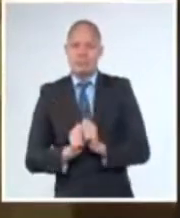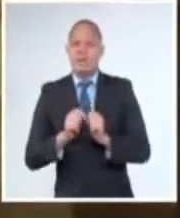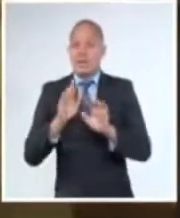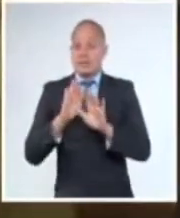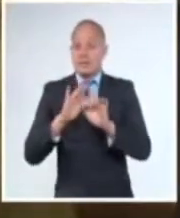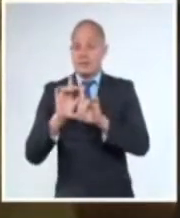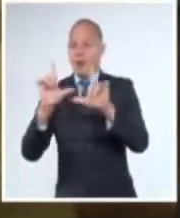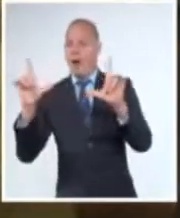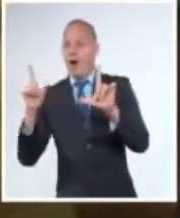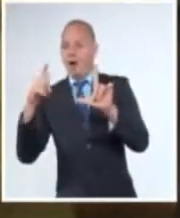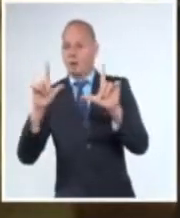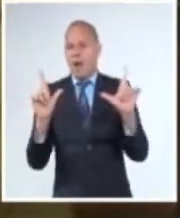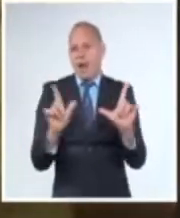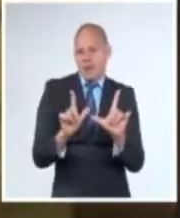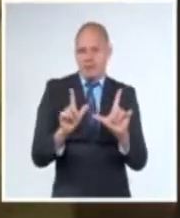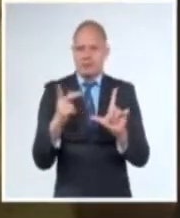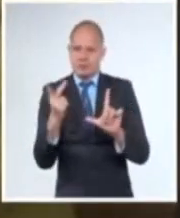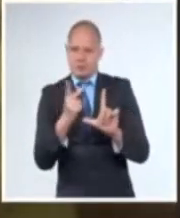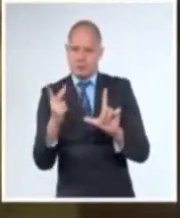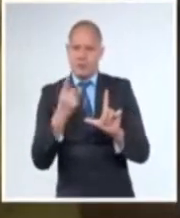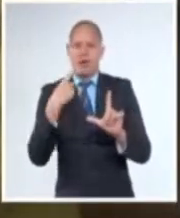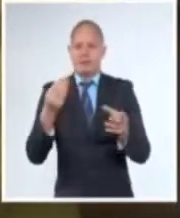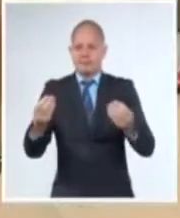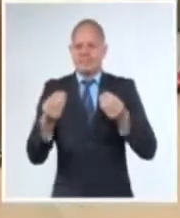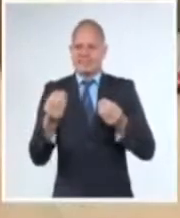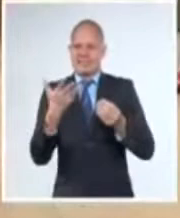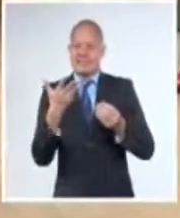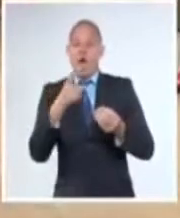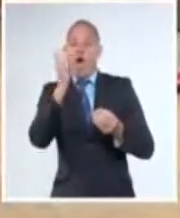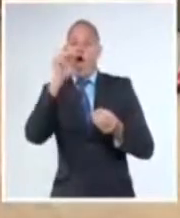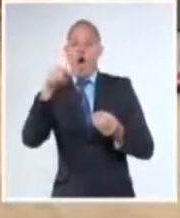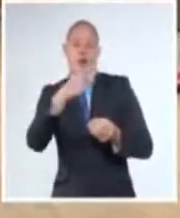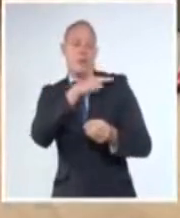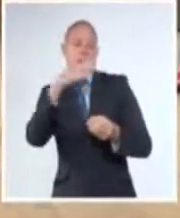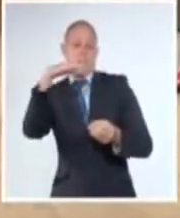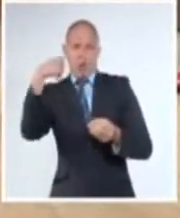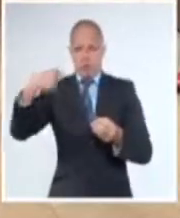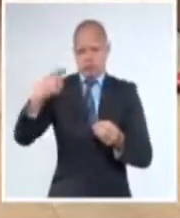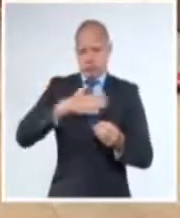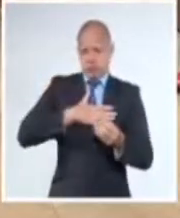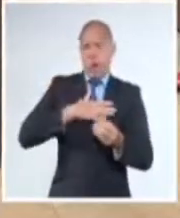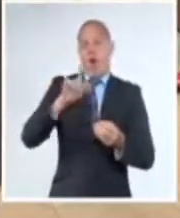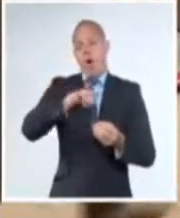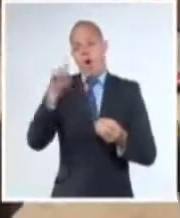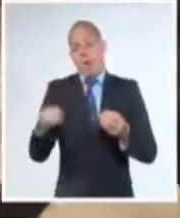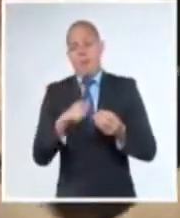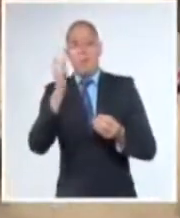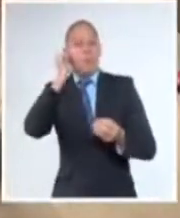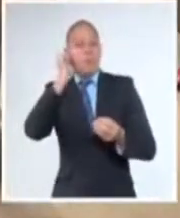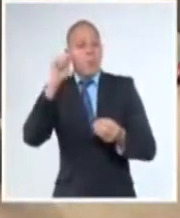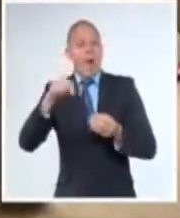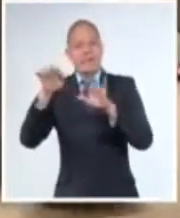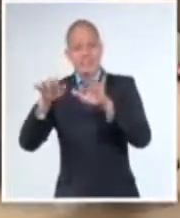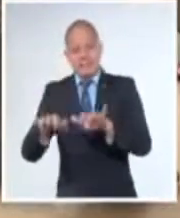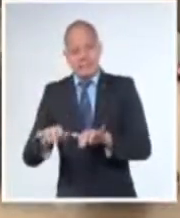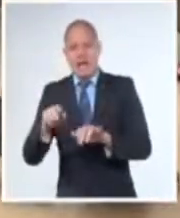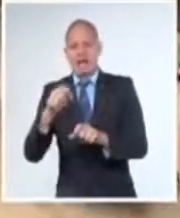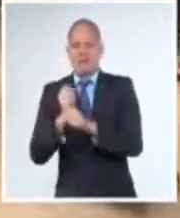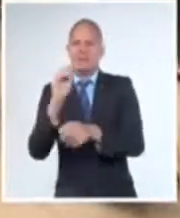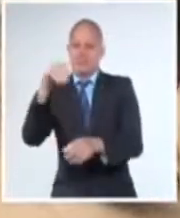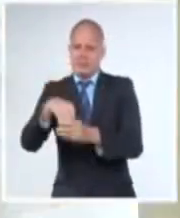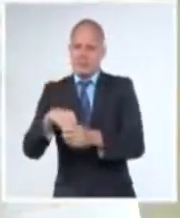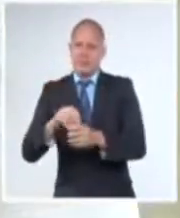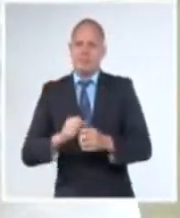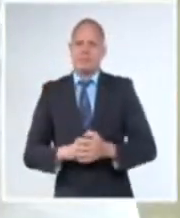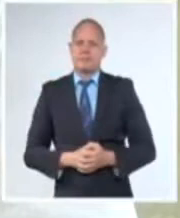Justicia, Oscar Manuel Silvera Martínez, y la secretaria general del Buró Sindical, Raiza Valdés